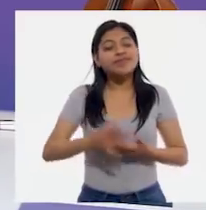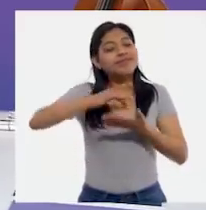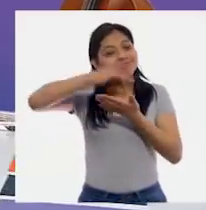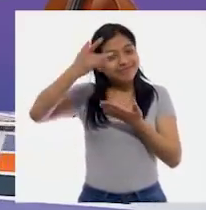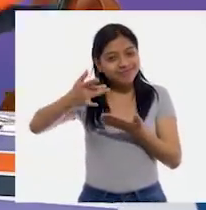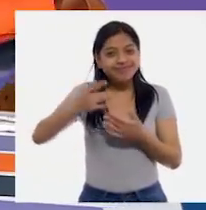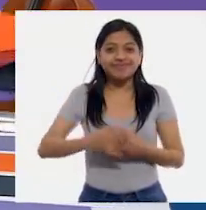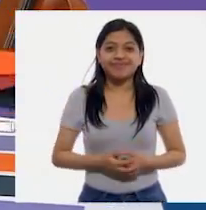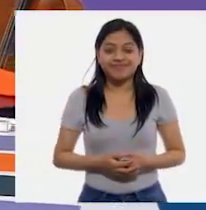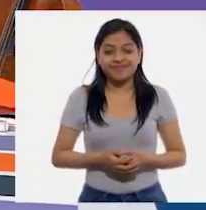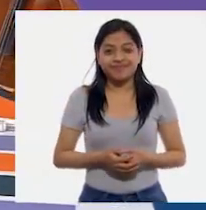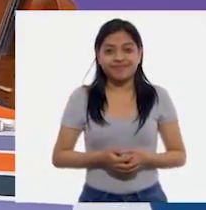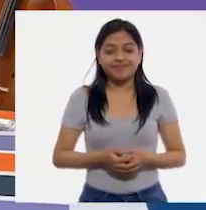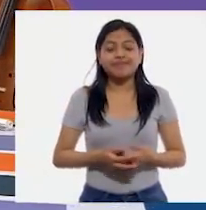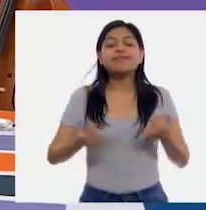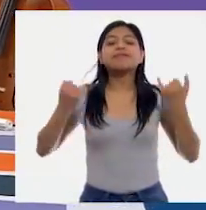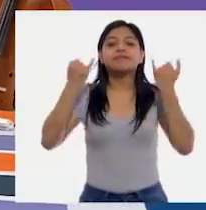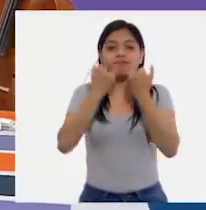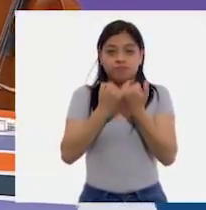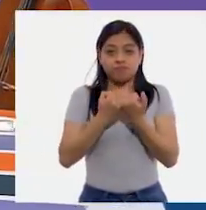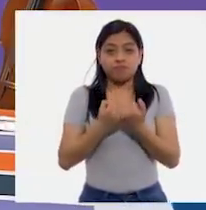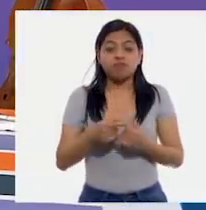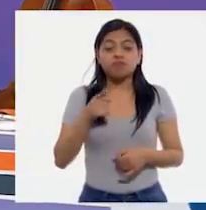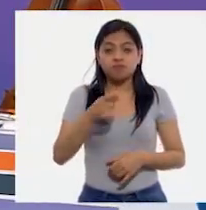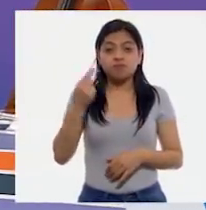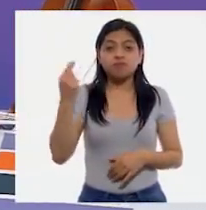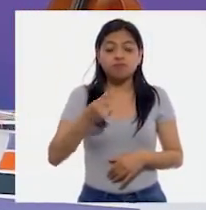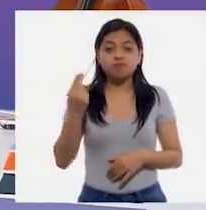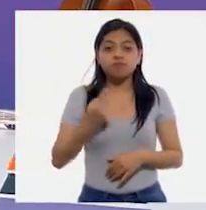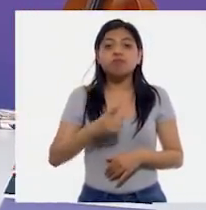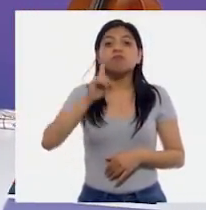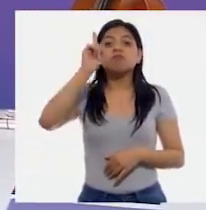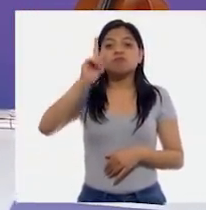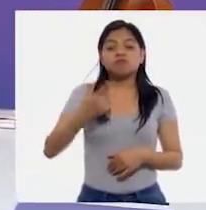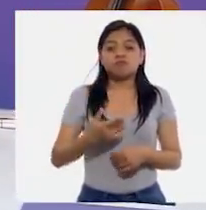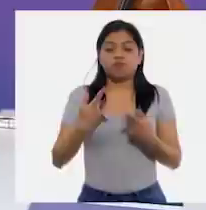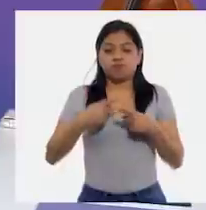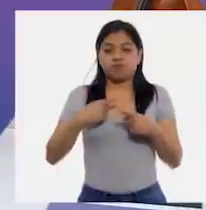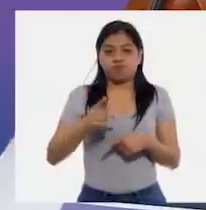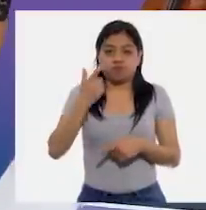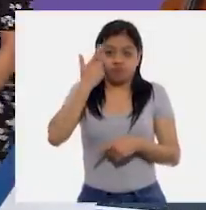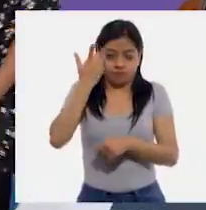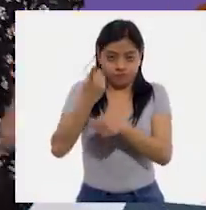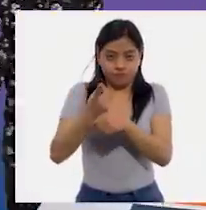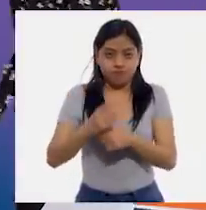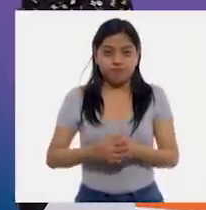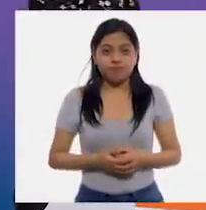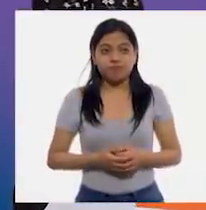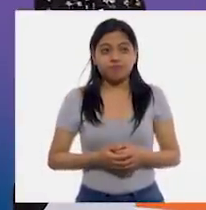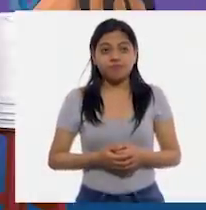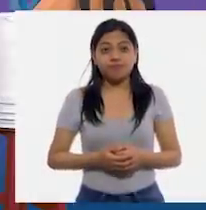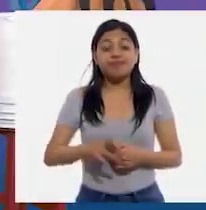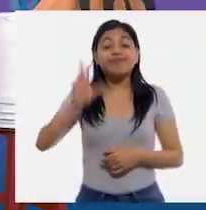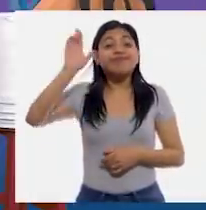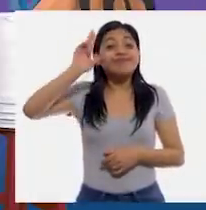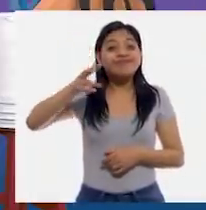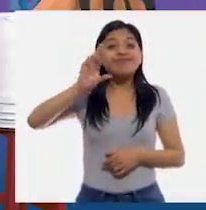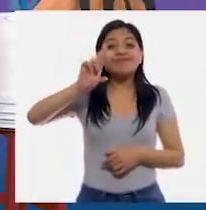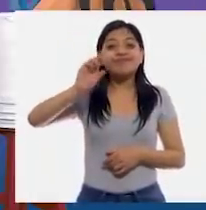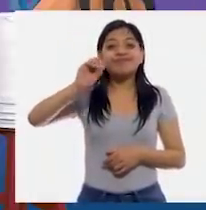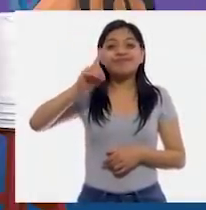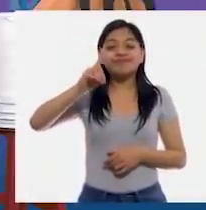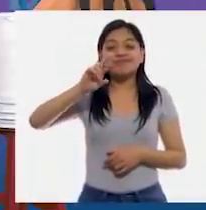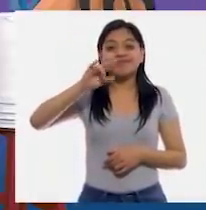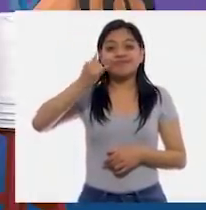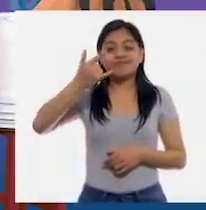Gracias. También vamos a necesitar un voluntario. ¡Tarán! ¡Hola, Rodrigo! ¡Hola! ¿Cómo